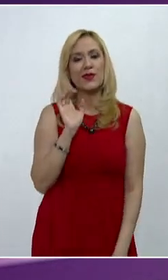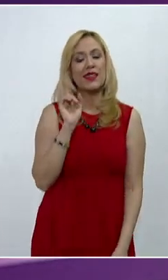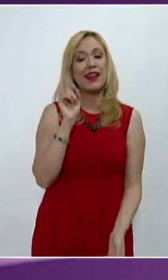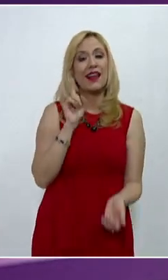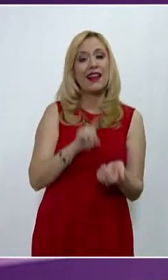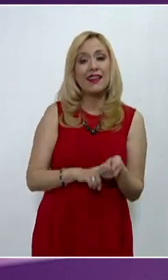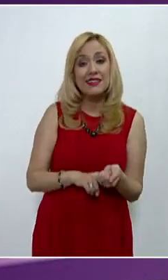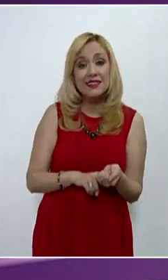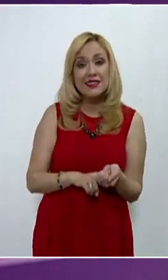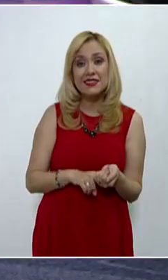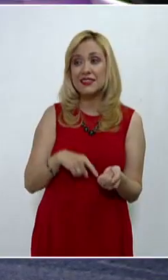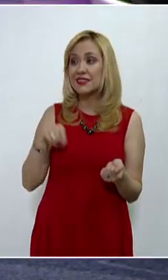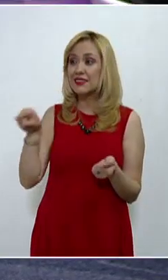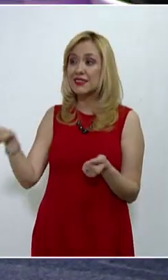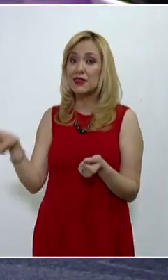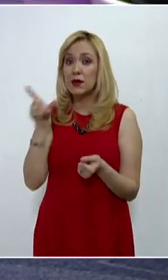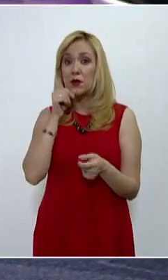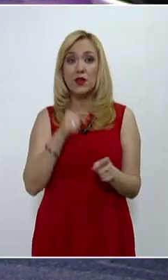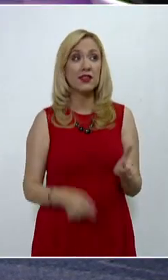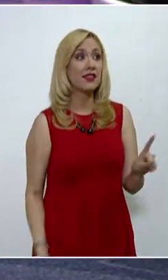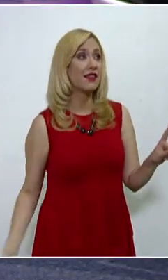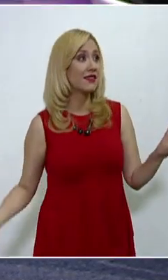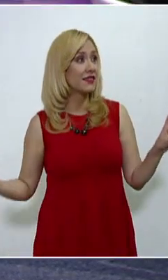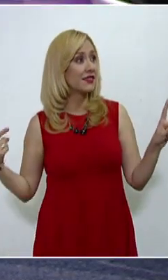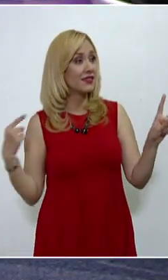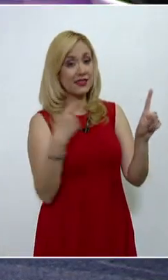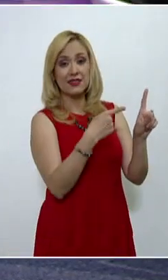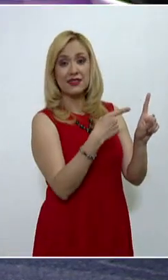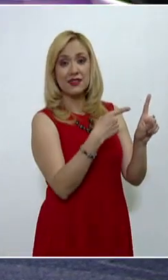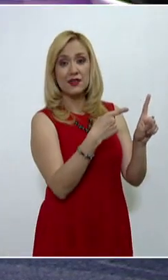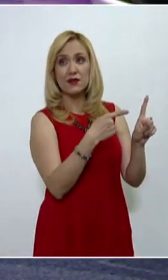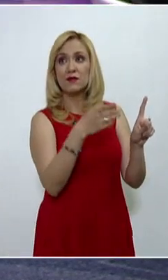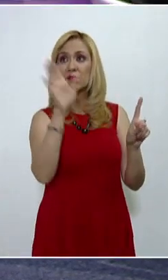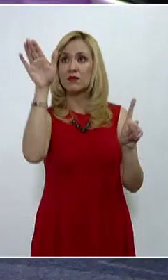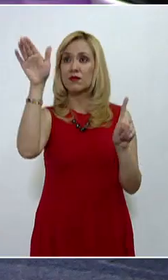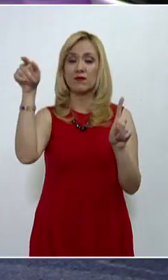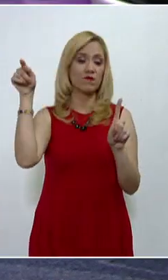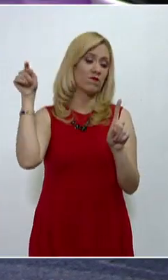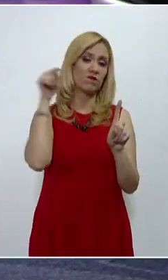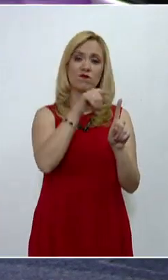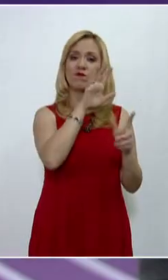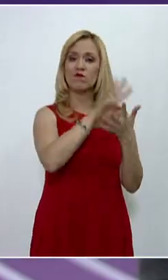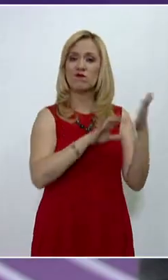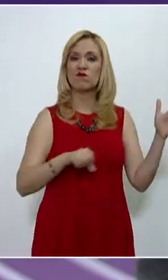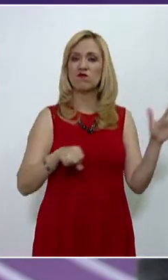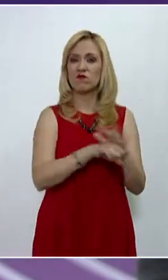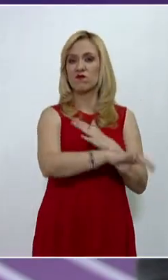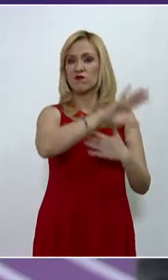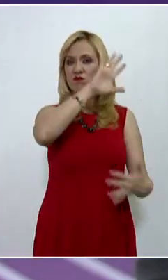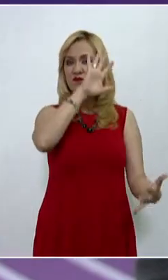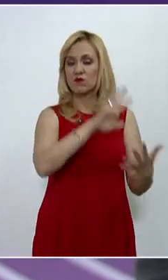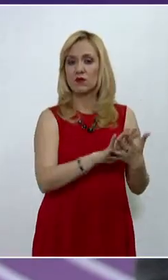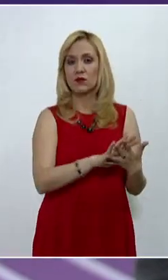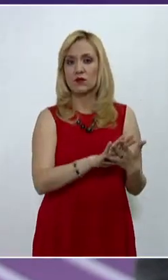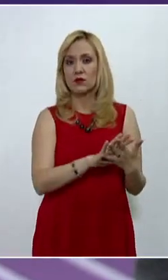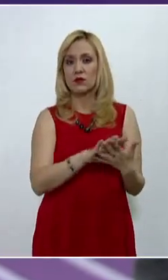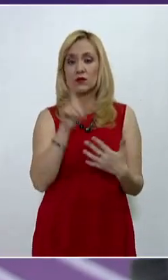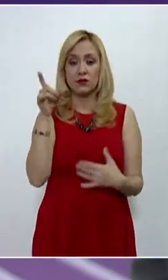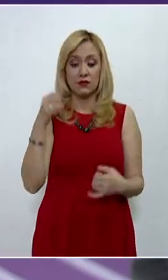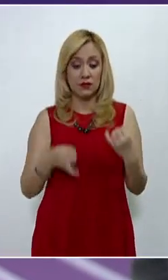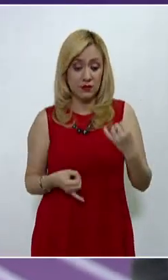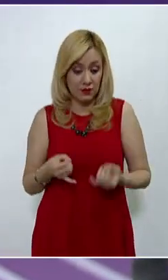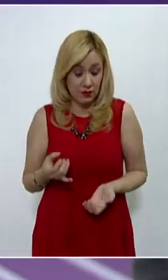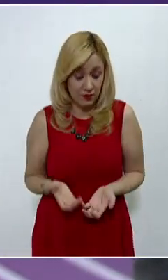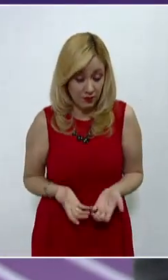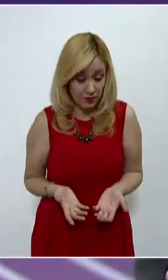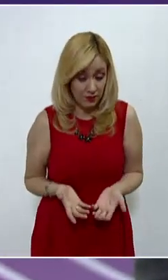que formula la acusación y que solicita la adopción de la medida cautelar. La autoridad judicial debe